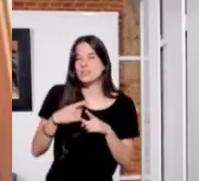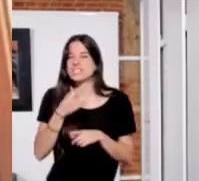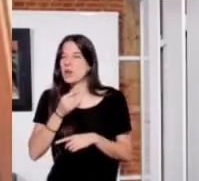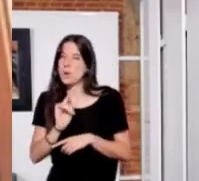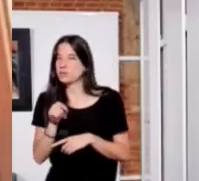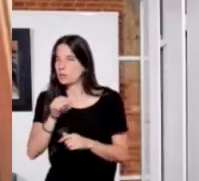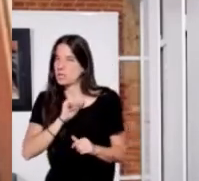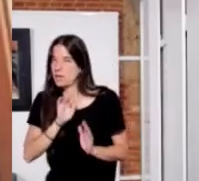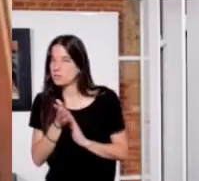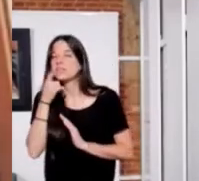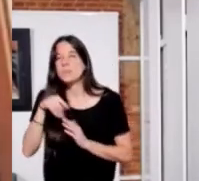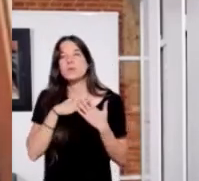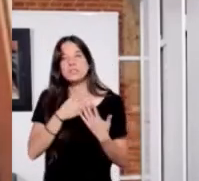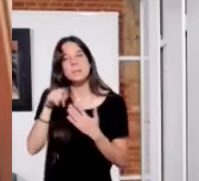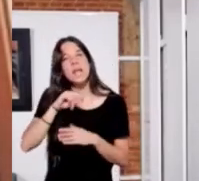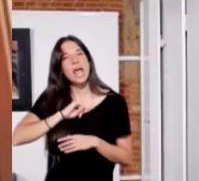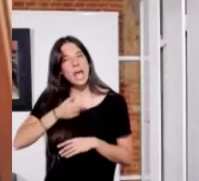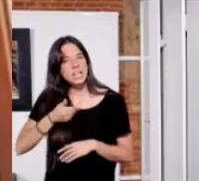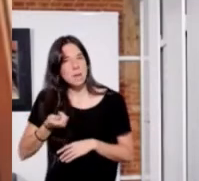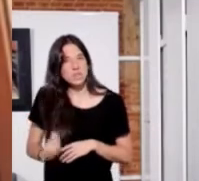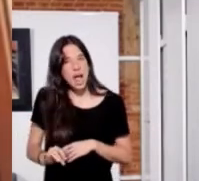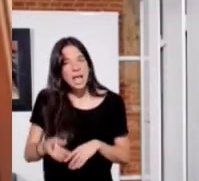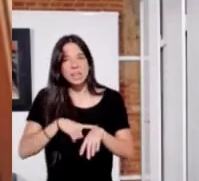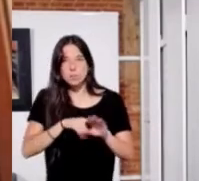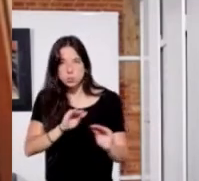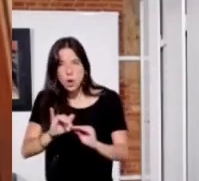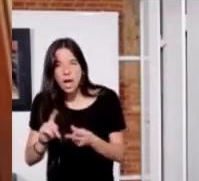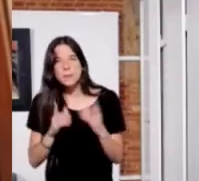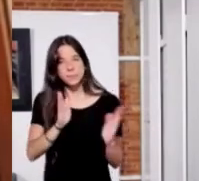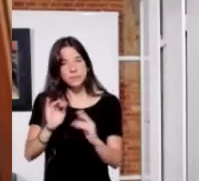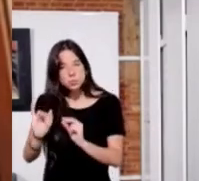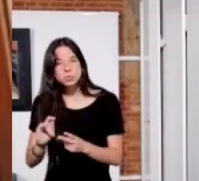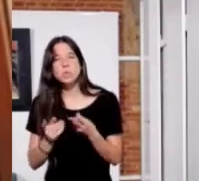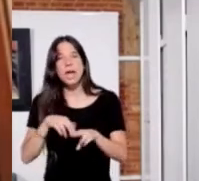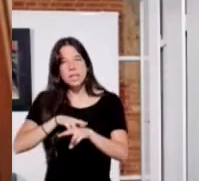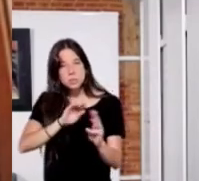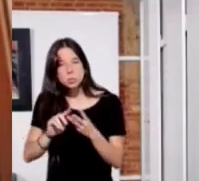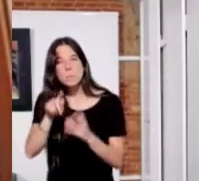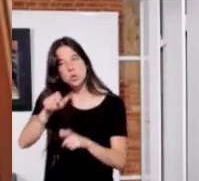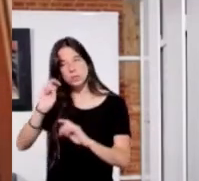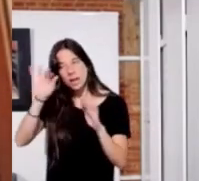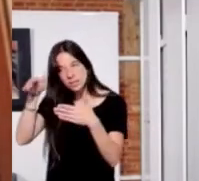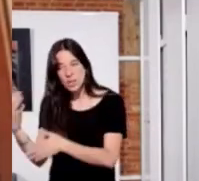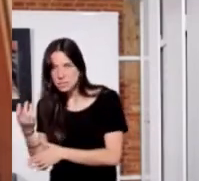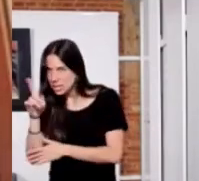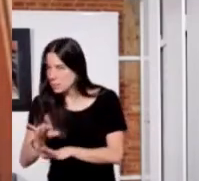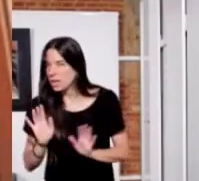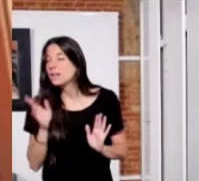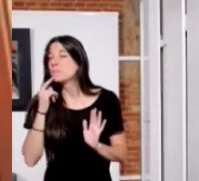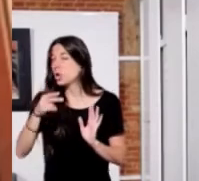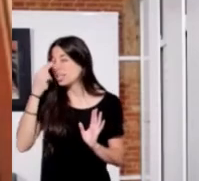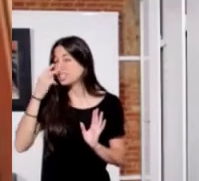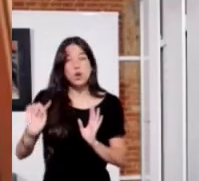personal, tiene sus tiempos, no es full time, tiene otras personas a las que atender. Pero la más interesante,